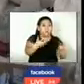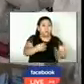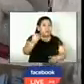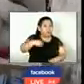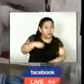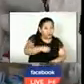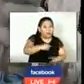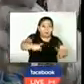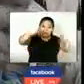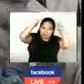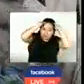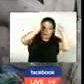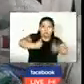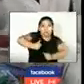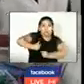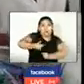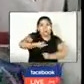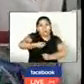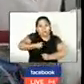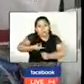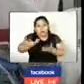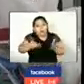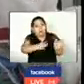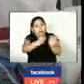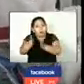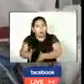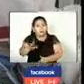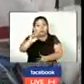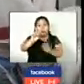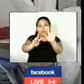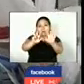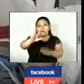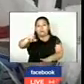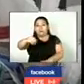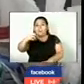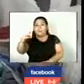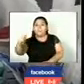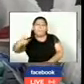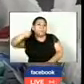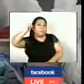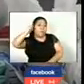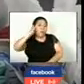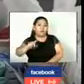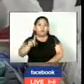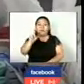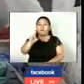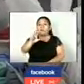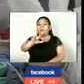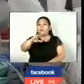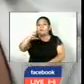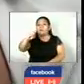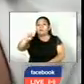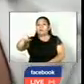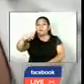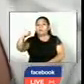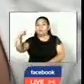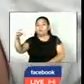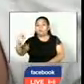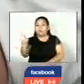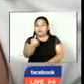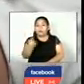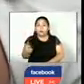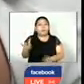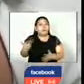soldados y policías ya están inmunizados mientras que más de 73.000 docentes y 323.000 salvadoreños han sido